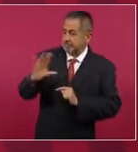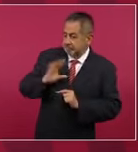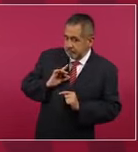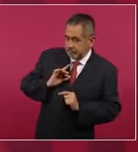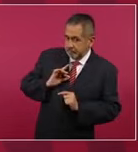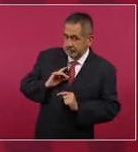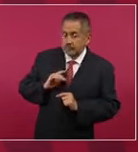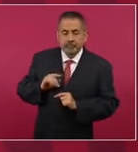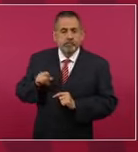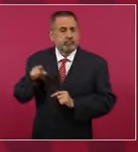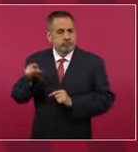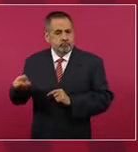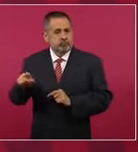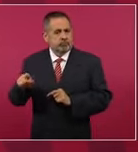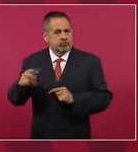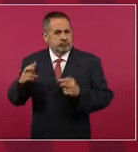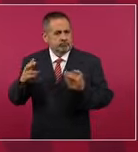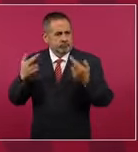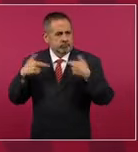maestro poblano,